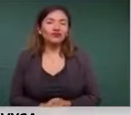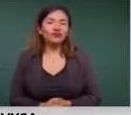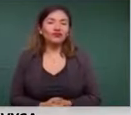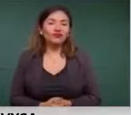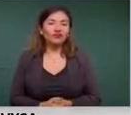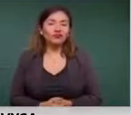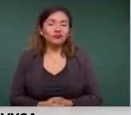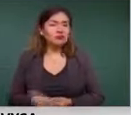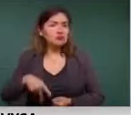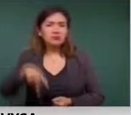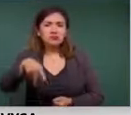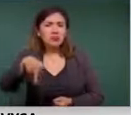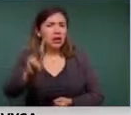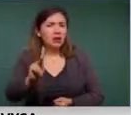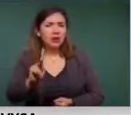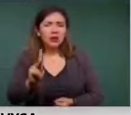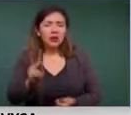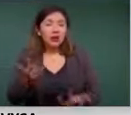Pero